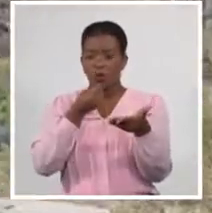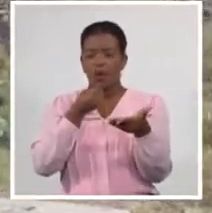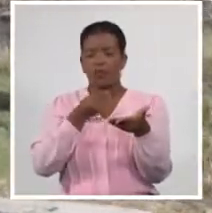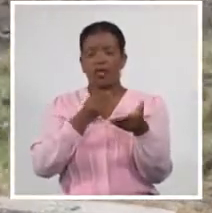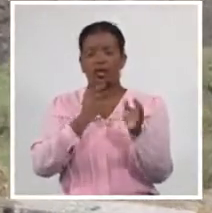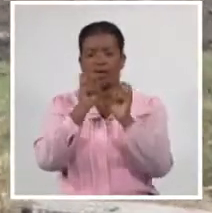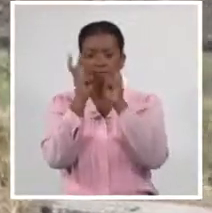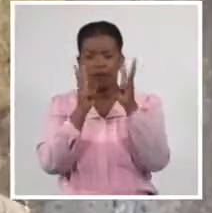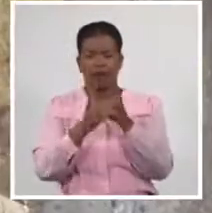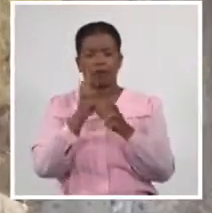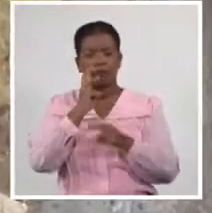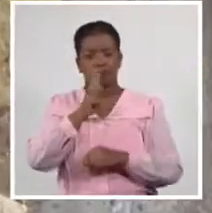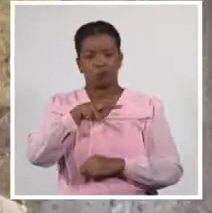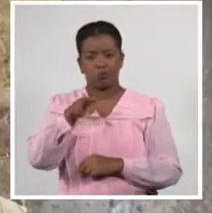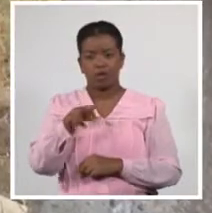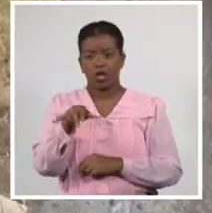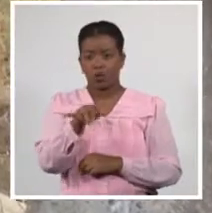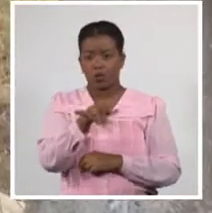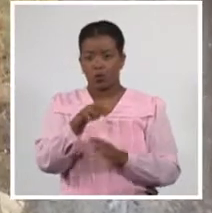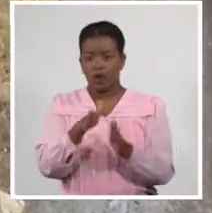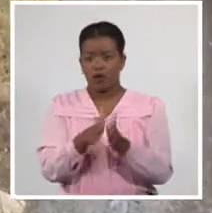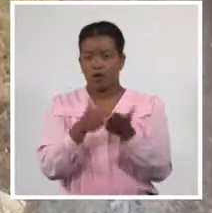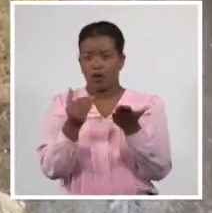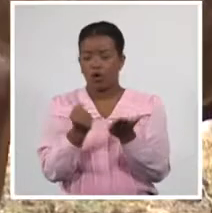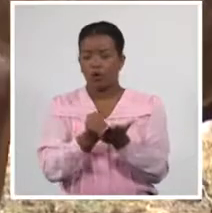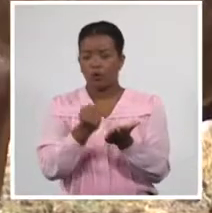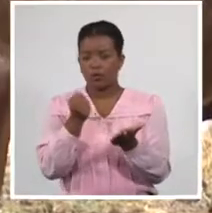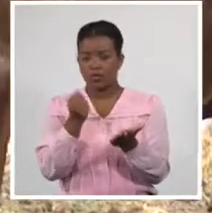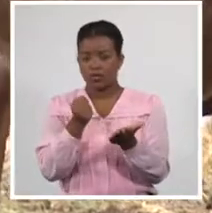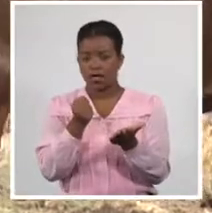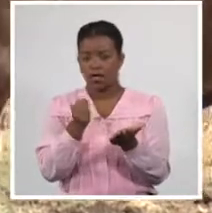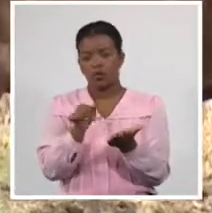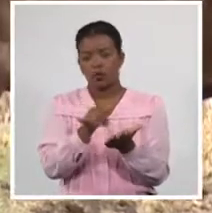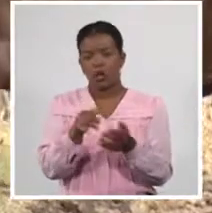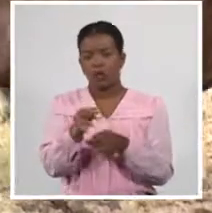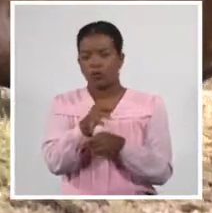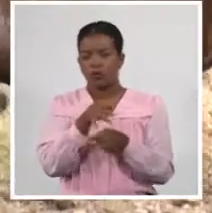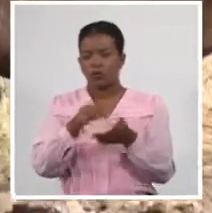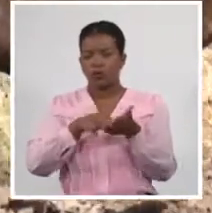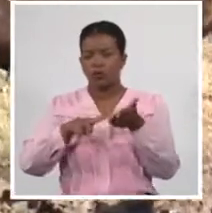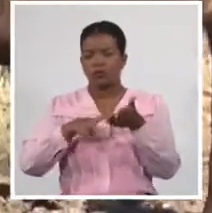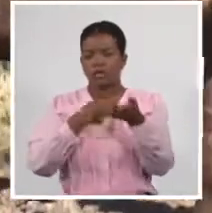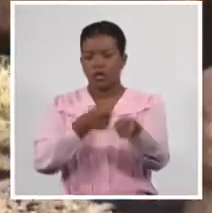gaceta oficial o consultarlo en las delegaciones municipales o provinciales de la agricultura